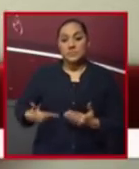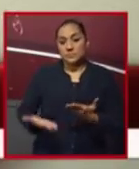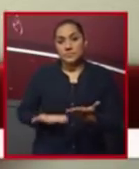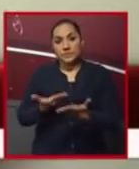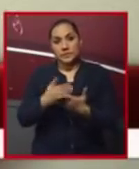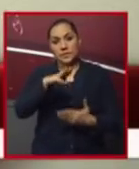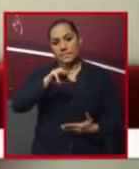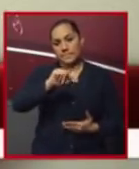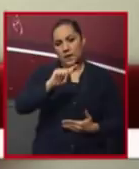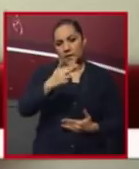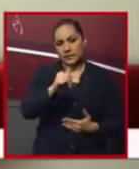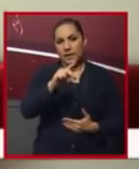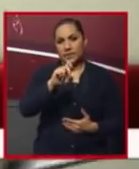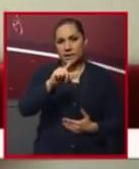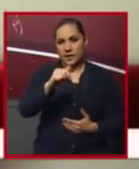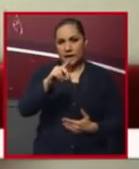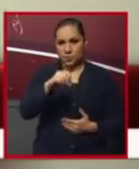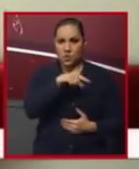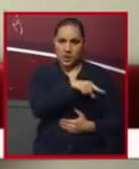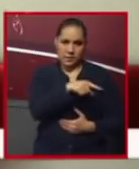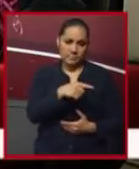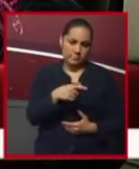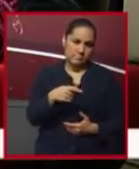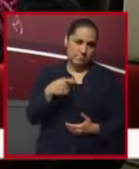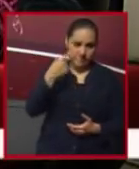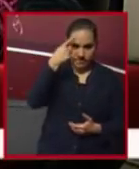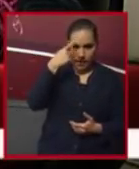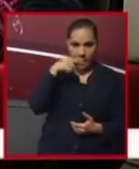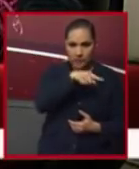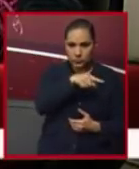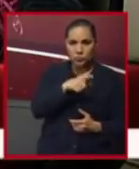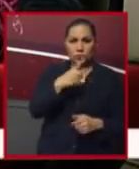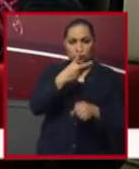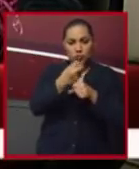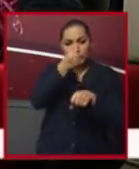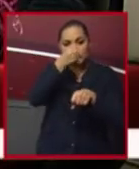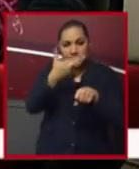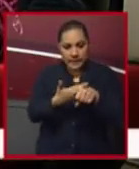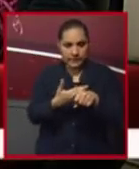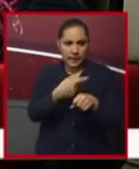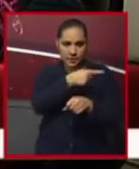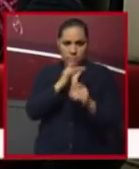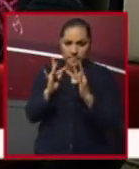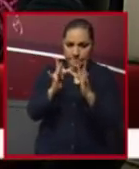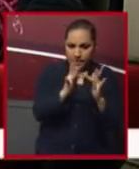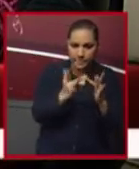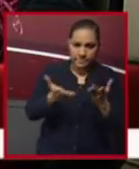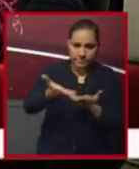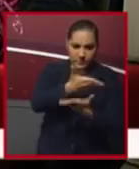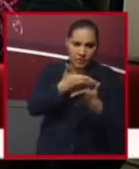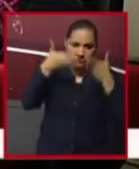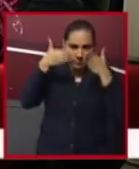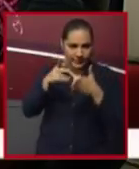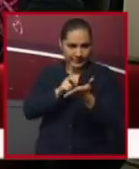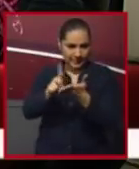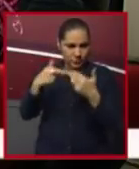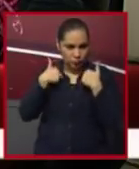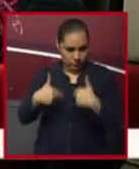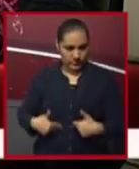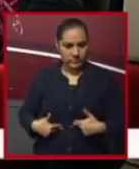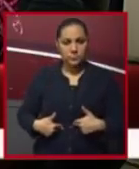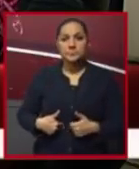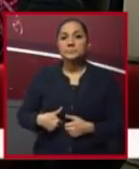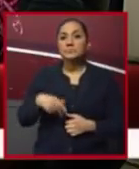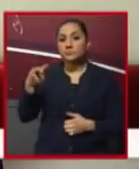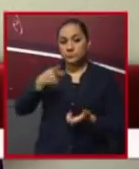de subsecretaria para Asuntos Multilaterales y Derechos Humanos de la Cancillería Mexicana. Este nombramiento fue ratificado por la Comisión de Relaciones